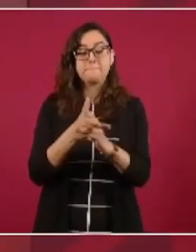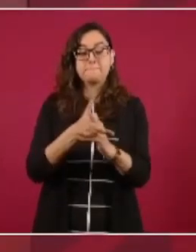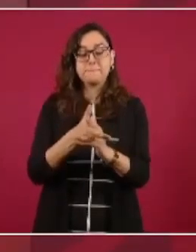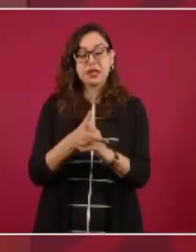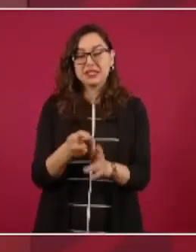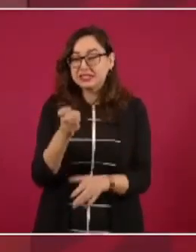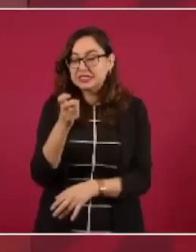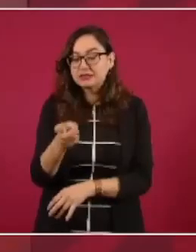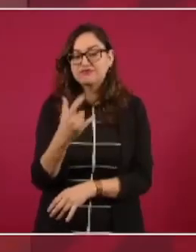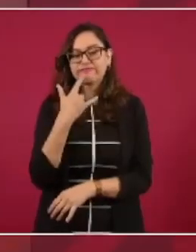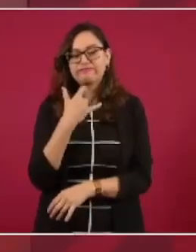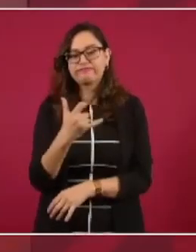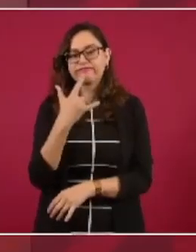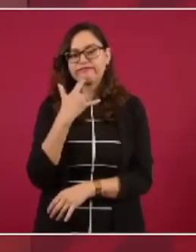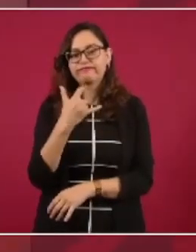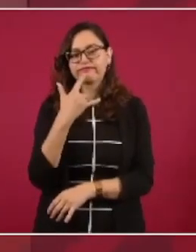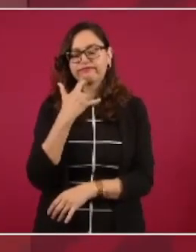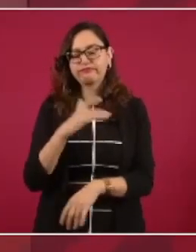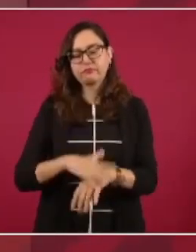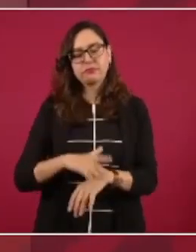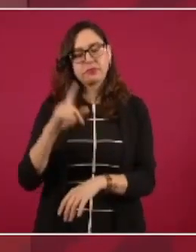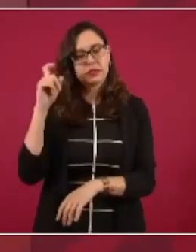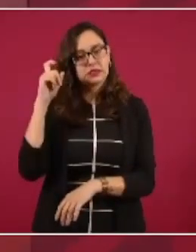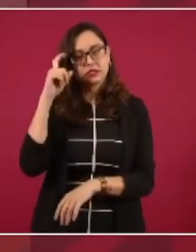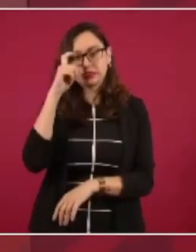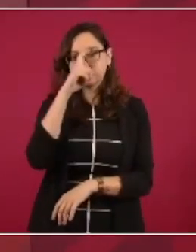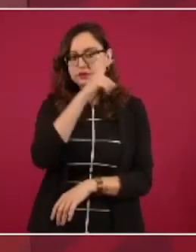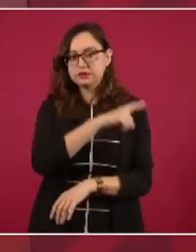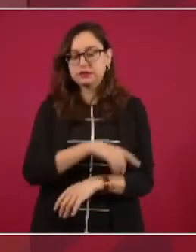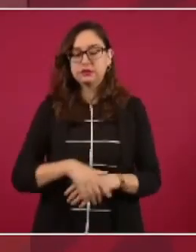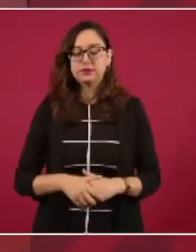que es lo más complicado.